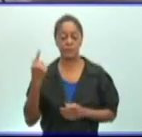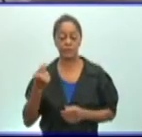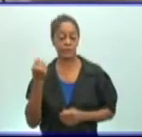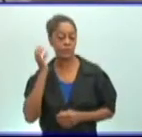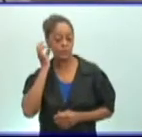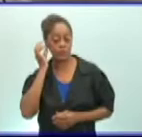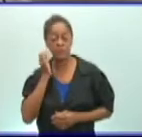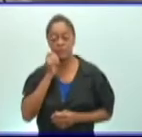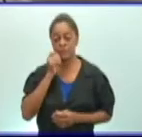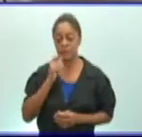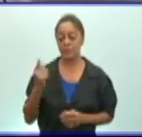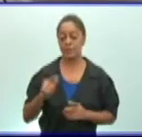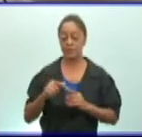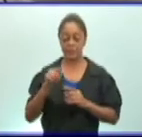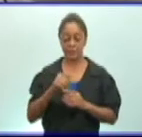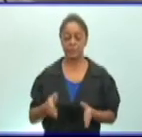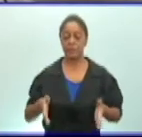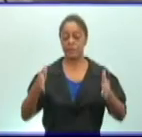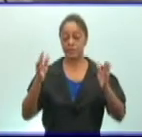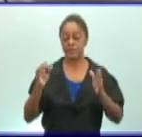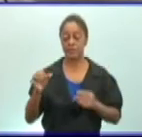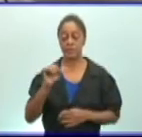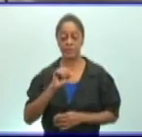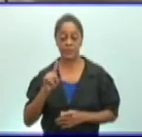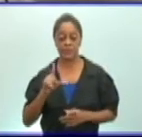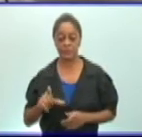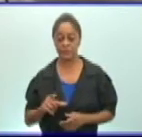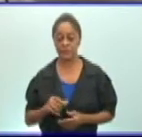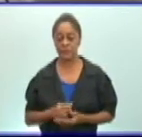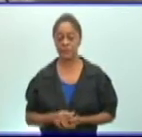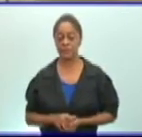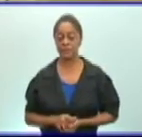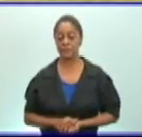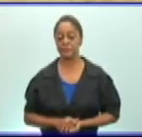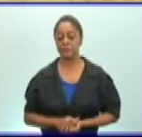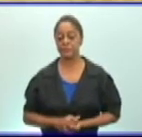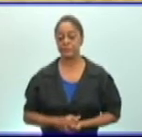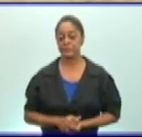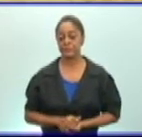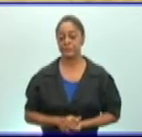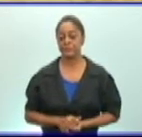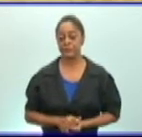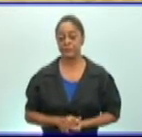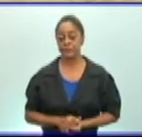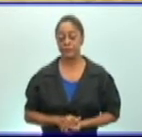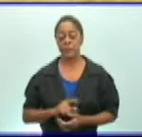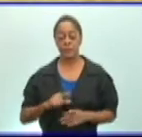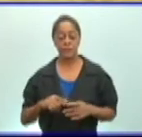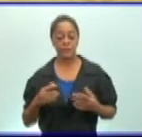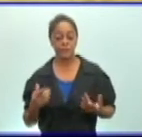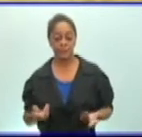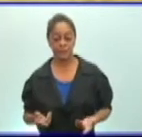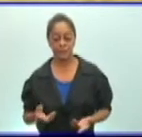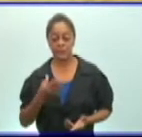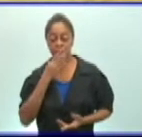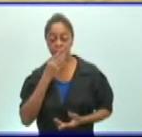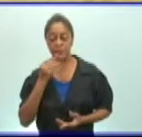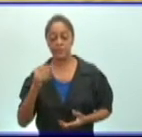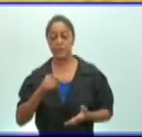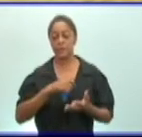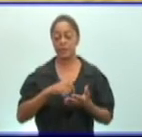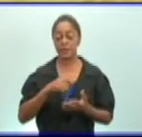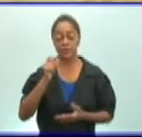diosa eran los principales edificios de la sociedad griega. Por eso me gustaría que anotaran